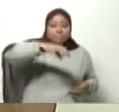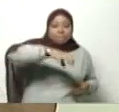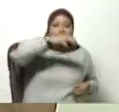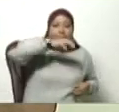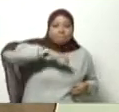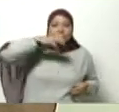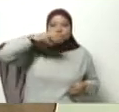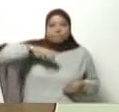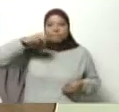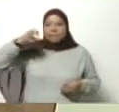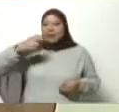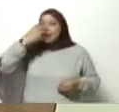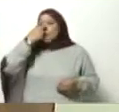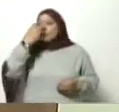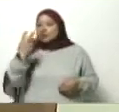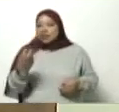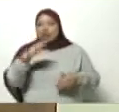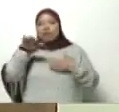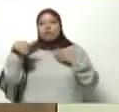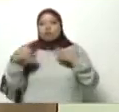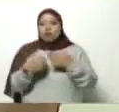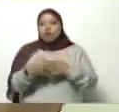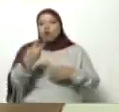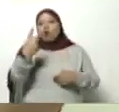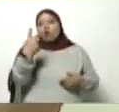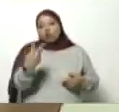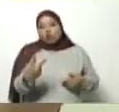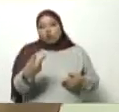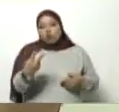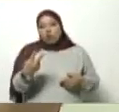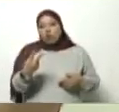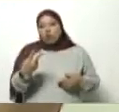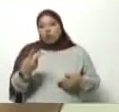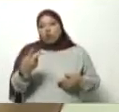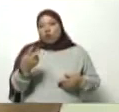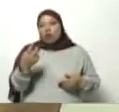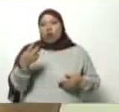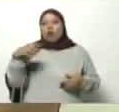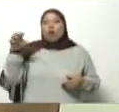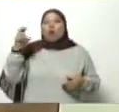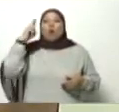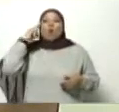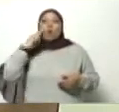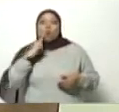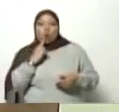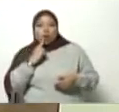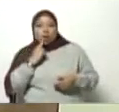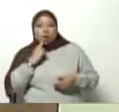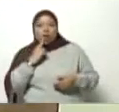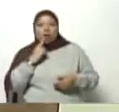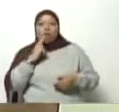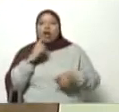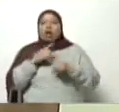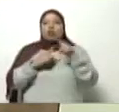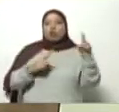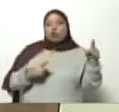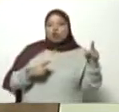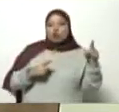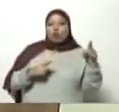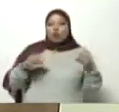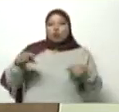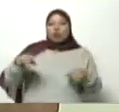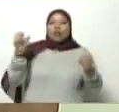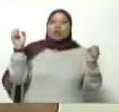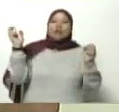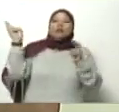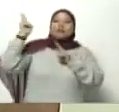todos los estados, dos estados por razones, una Bolívar, que eran simultáneos, y Táchira,